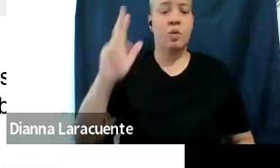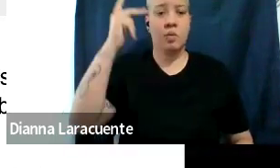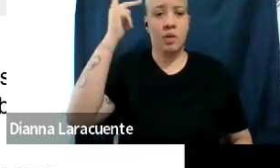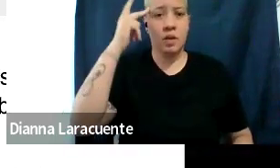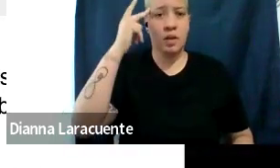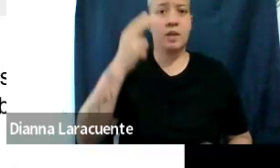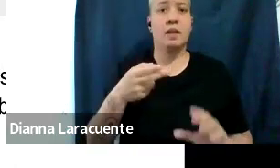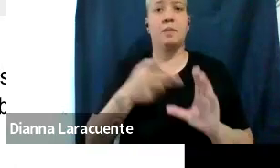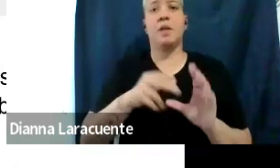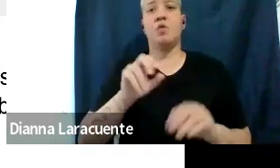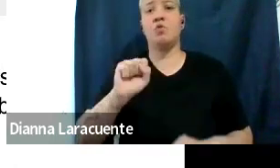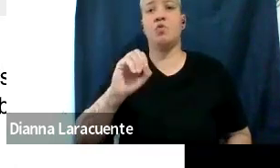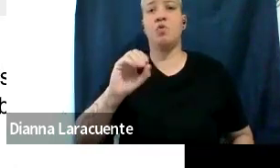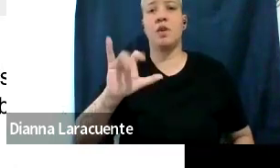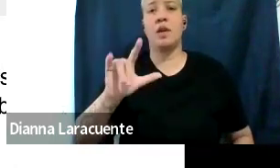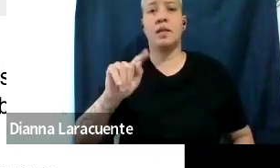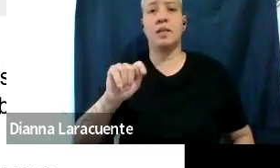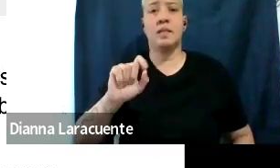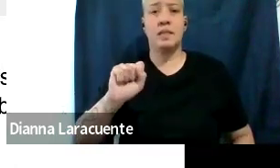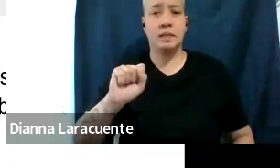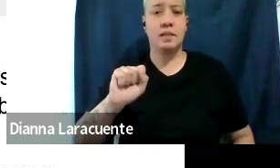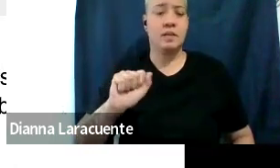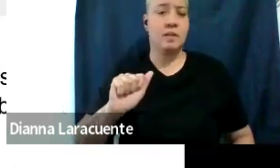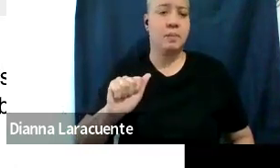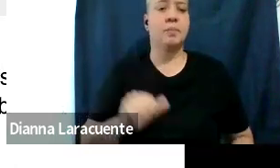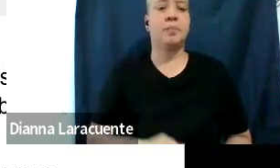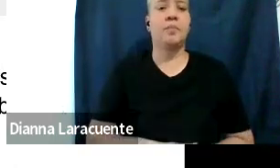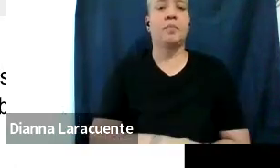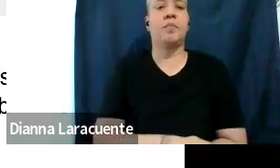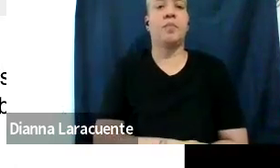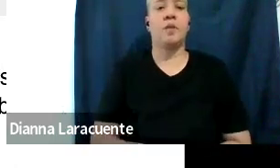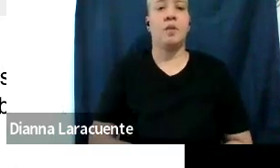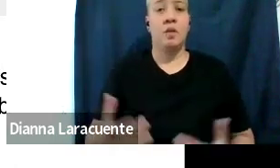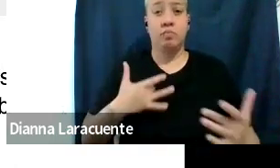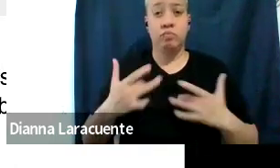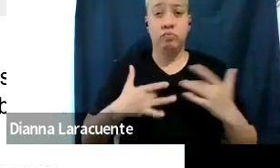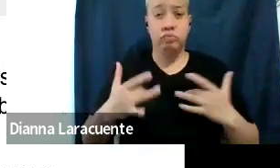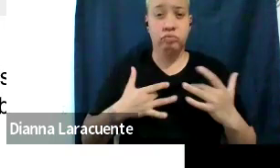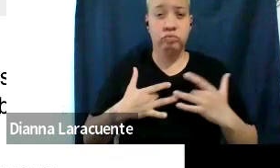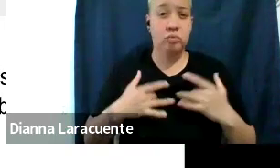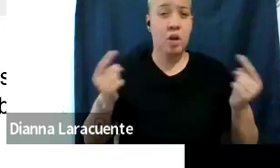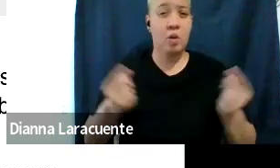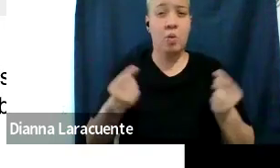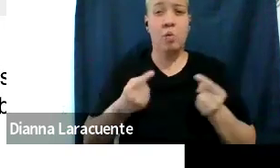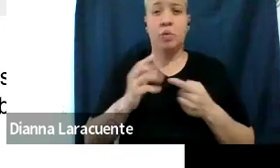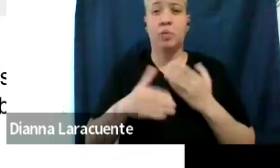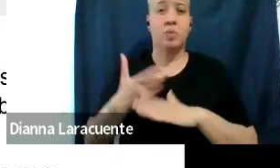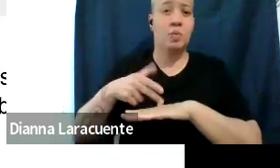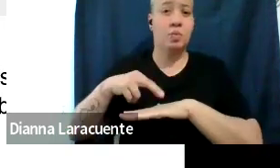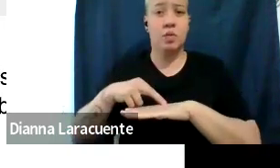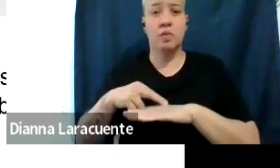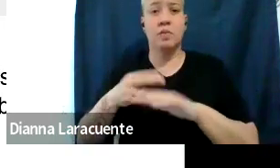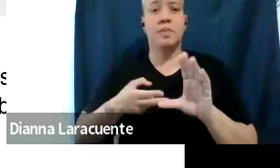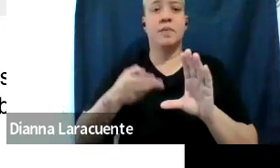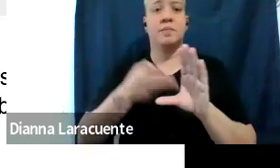Socialista, describe: la muerte de Luis Muñoz Rivera ocasionó una emocionada explosión de duelo en toda la isla,